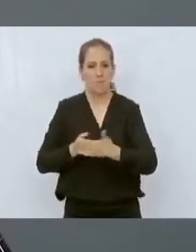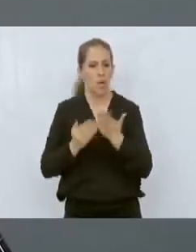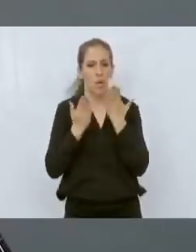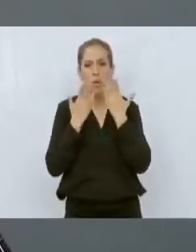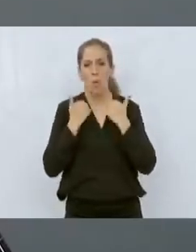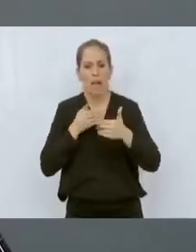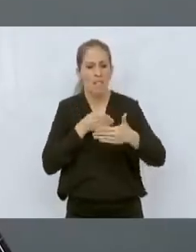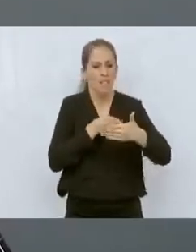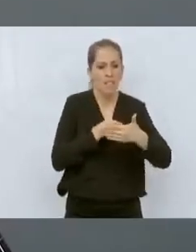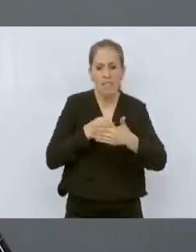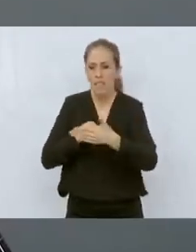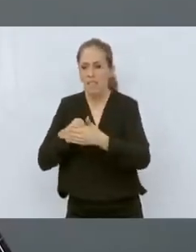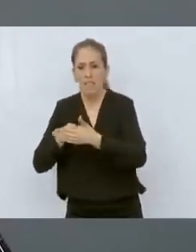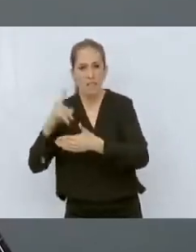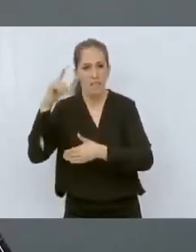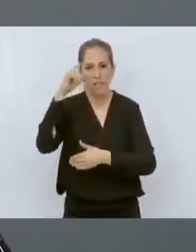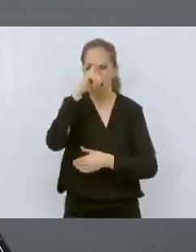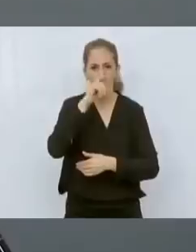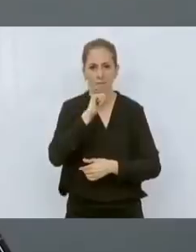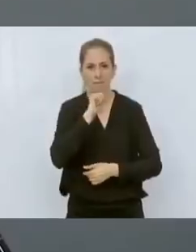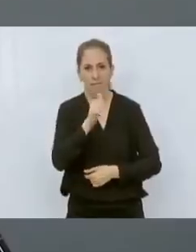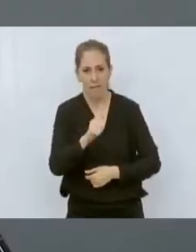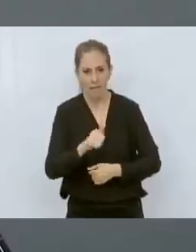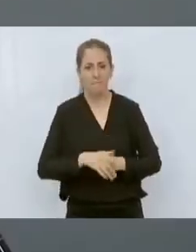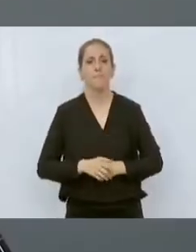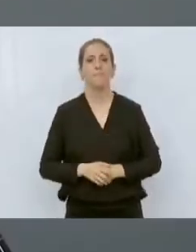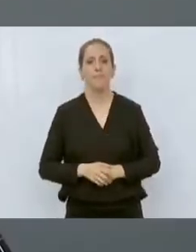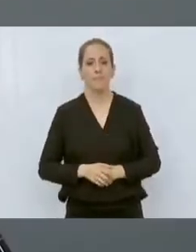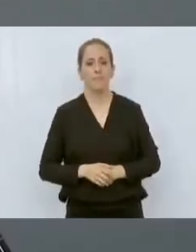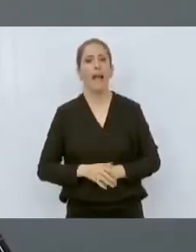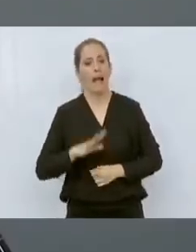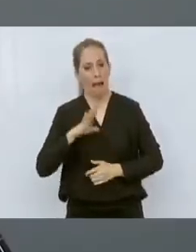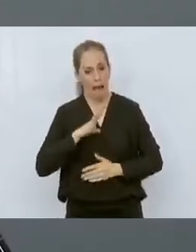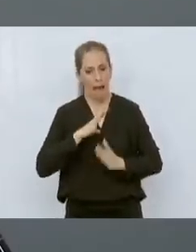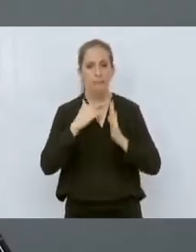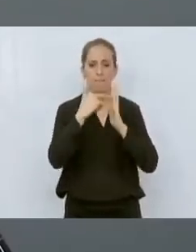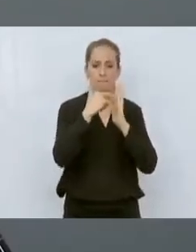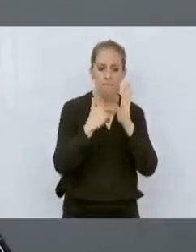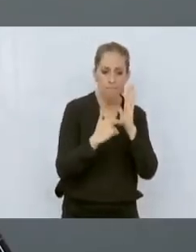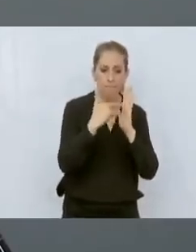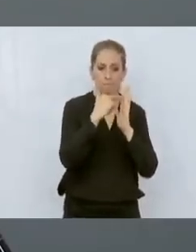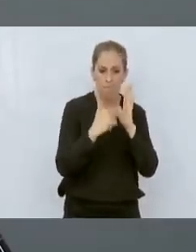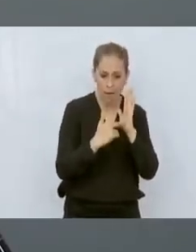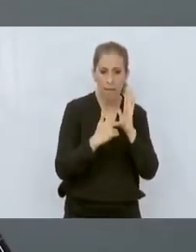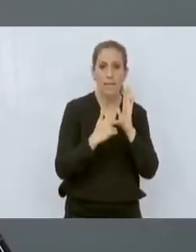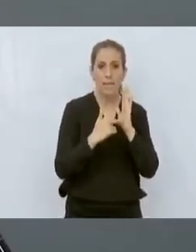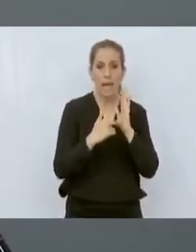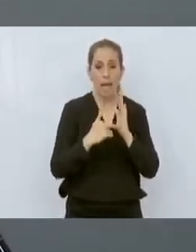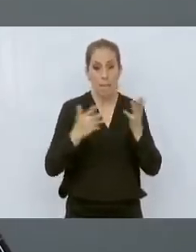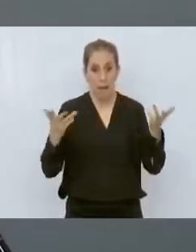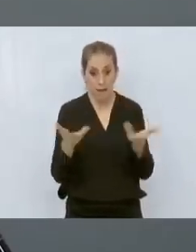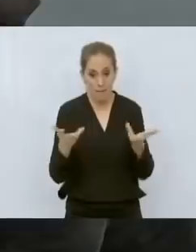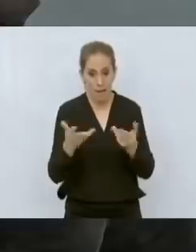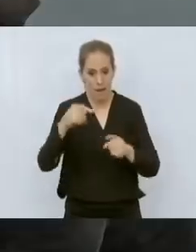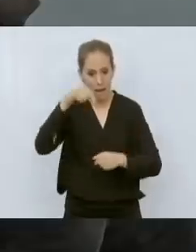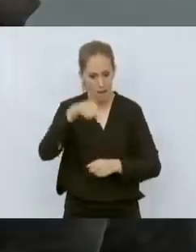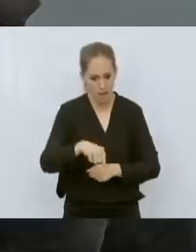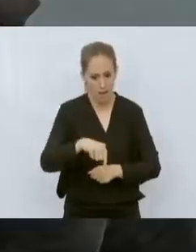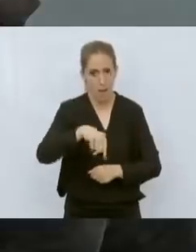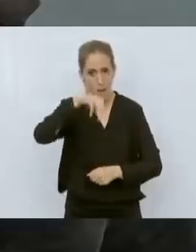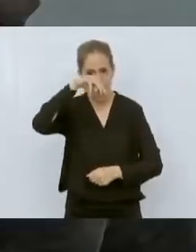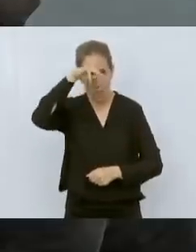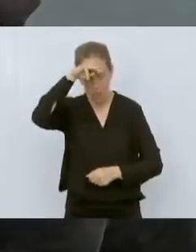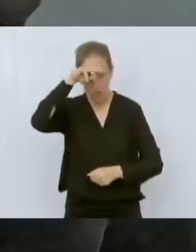arancelario. Hay condiciones para producir en Nuevo León y vender